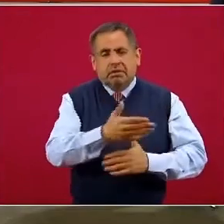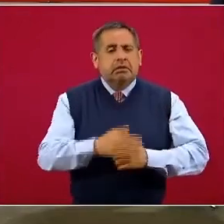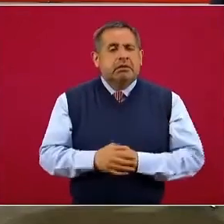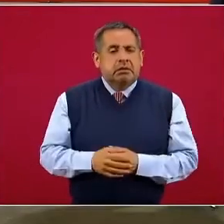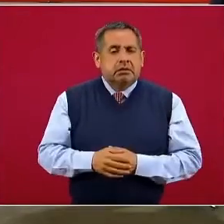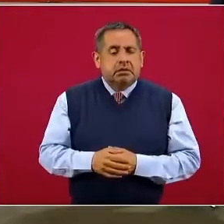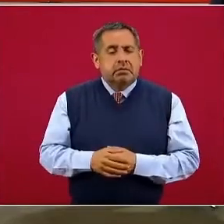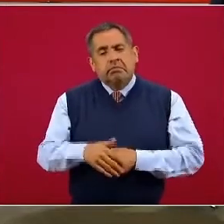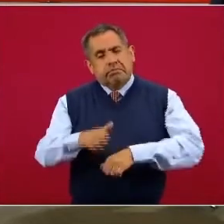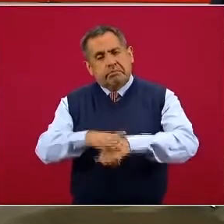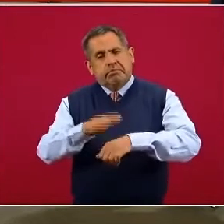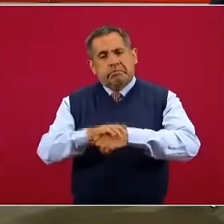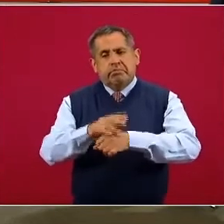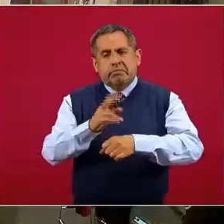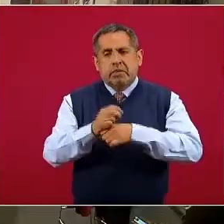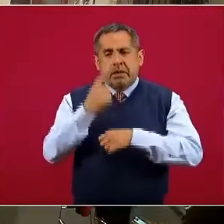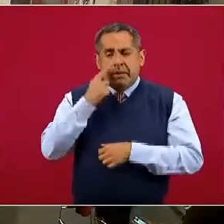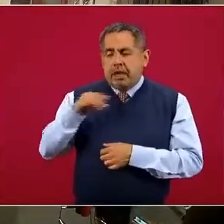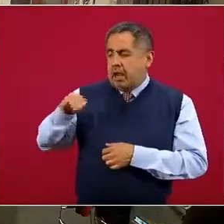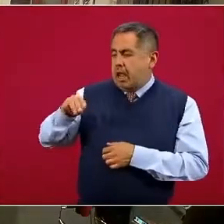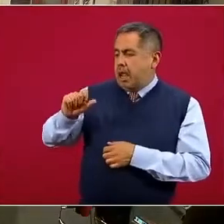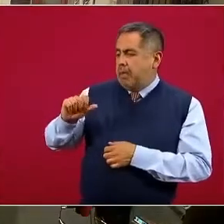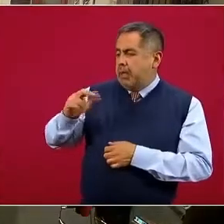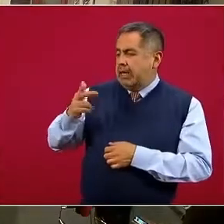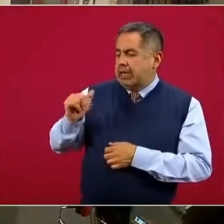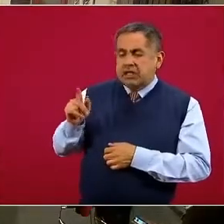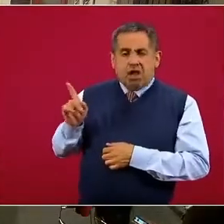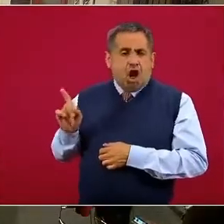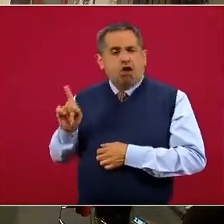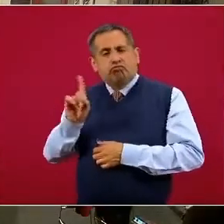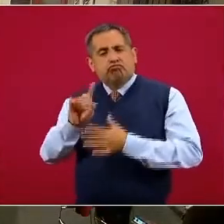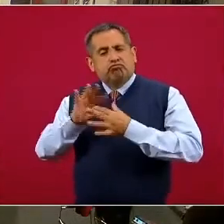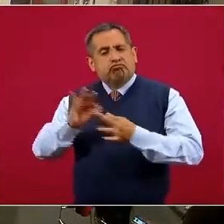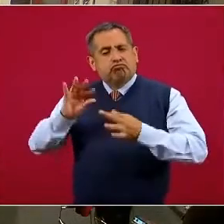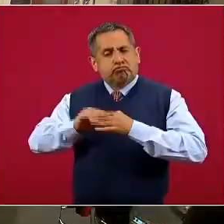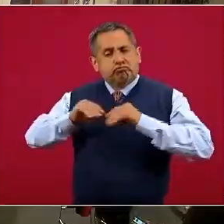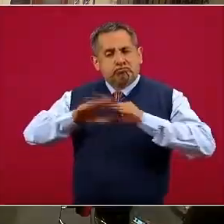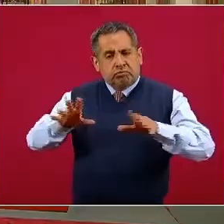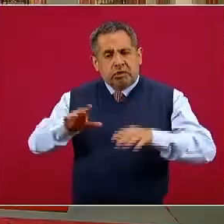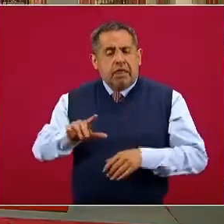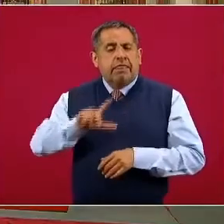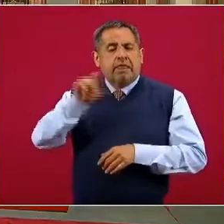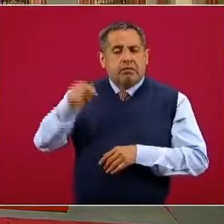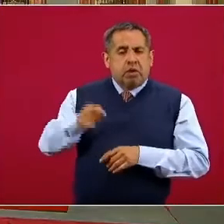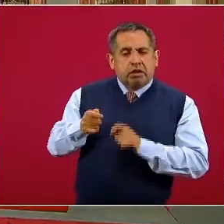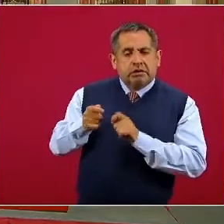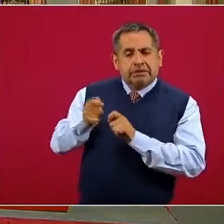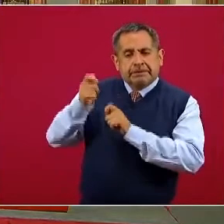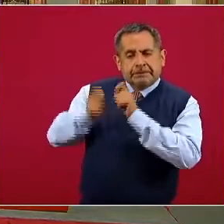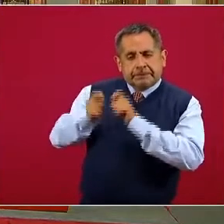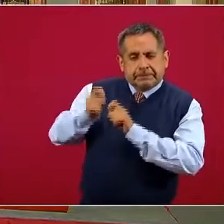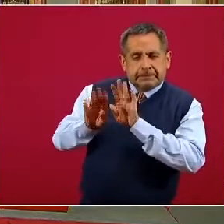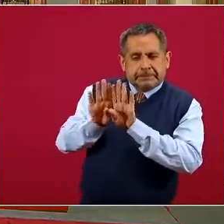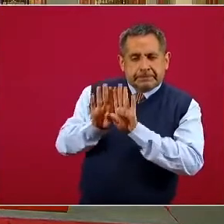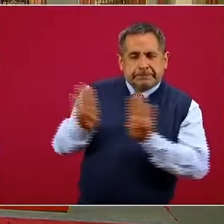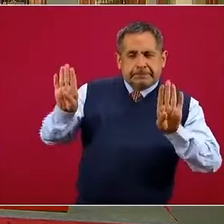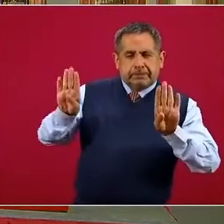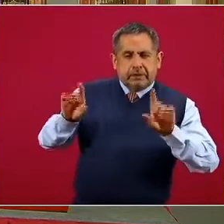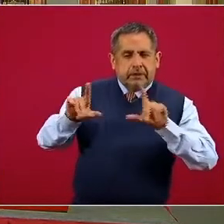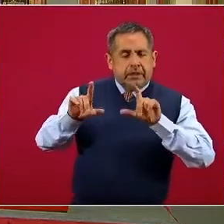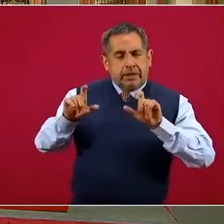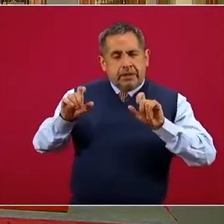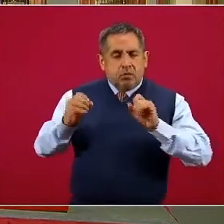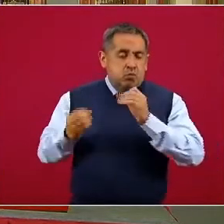yo invitar a que Margarita nos dirija un pequeño mensaje y después develemos el billete de lotería.